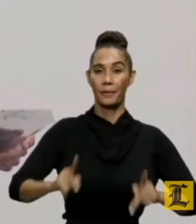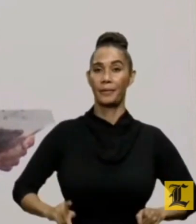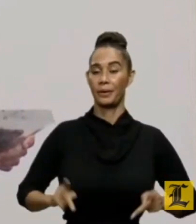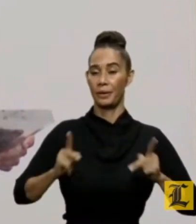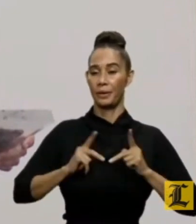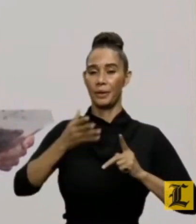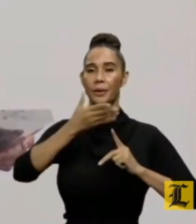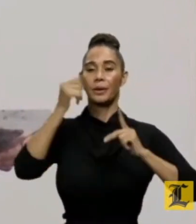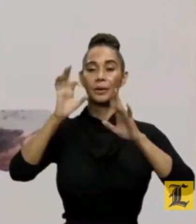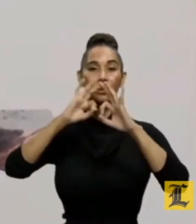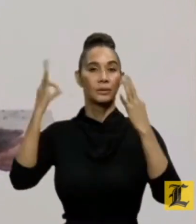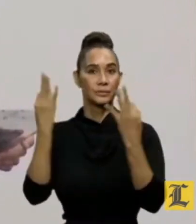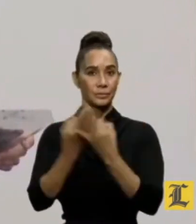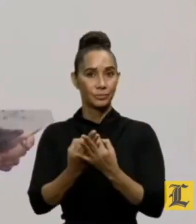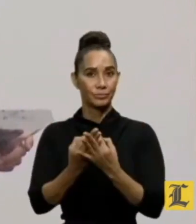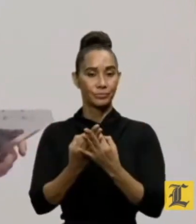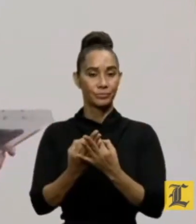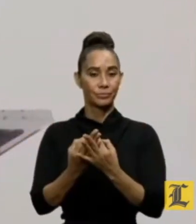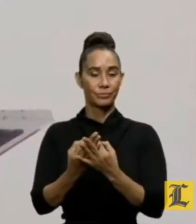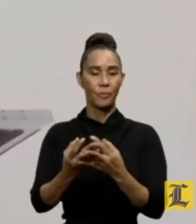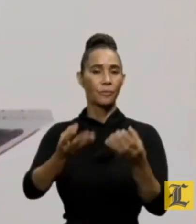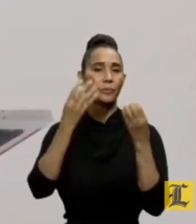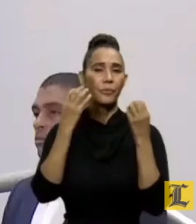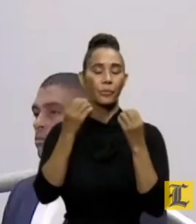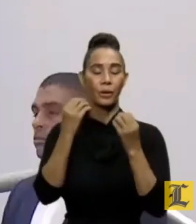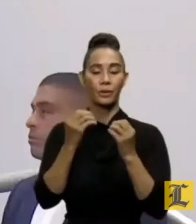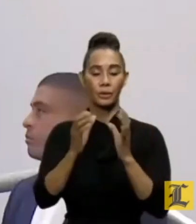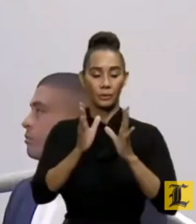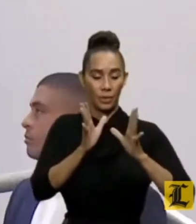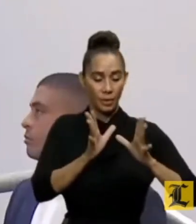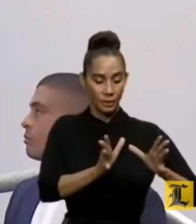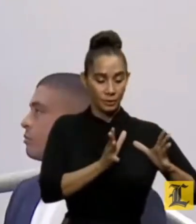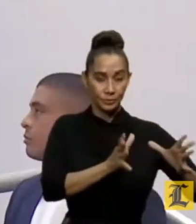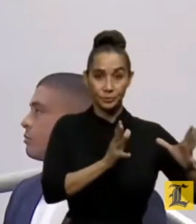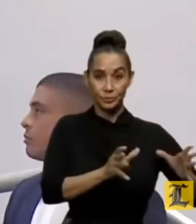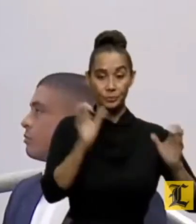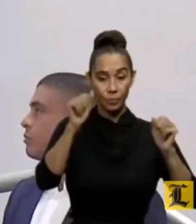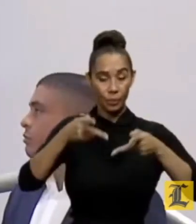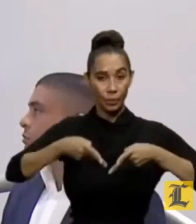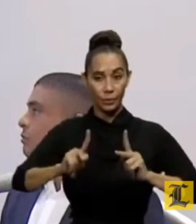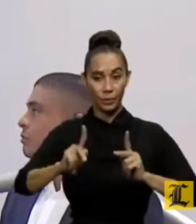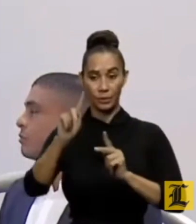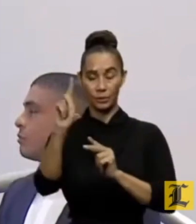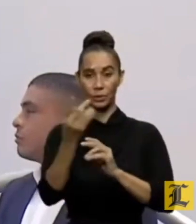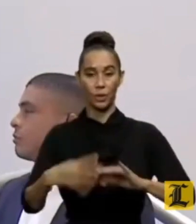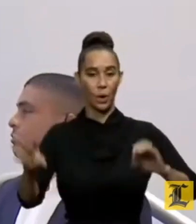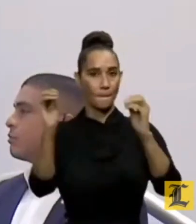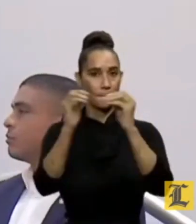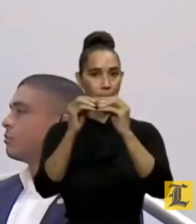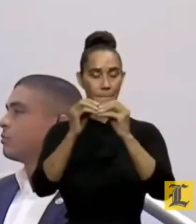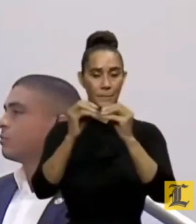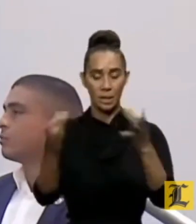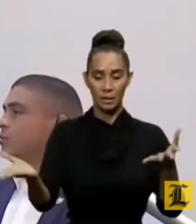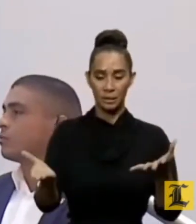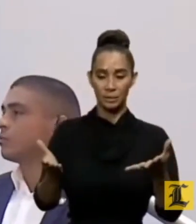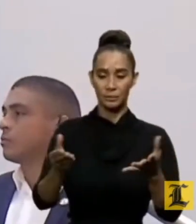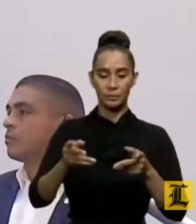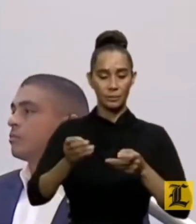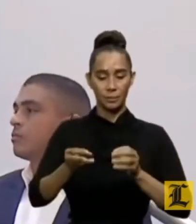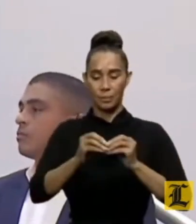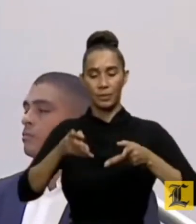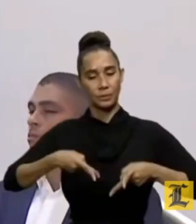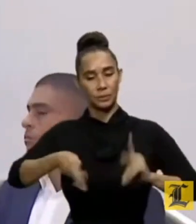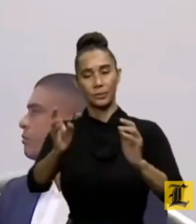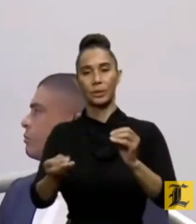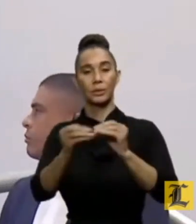nuestra familia. Y lo hacemos para generar espacios que permitan no solo un mayor bienestar, generando oportunidades